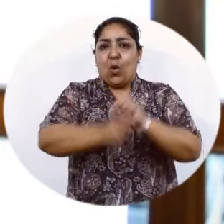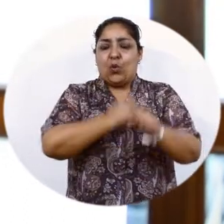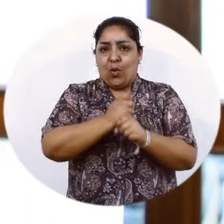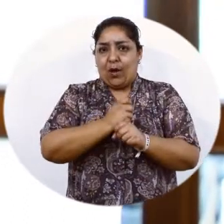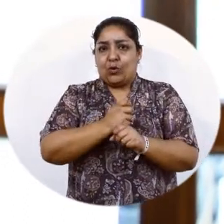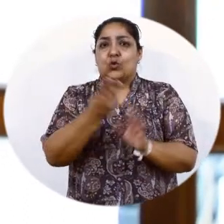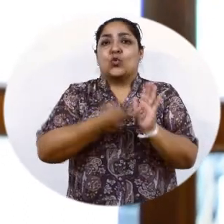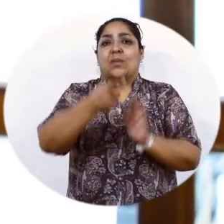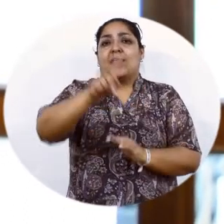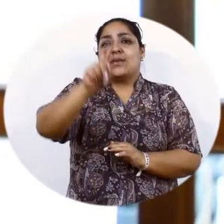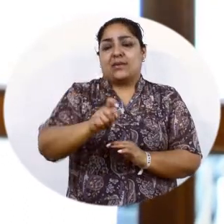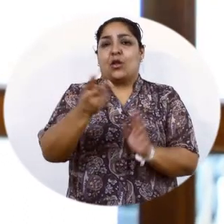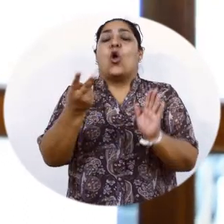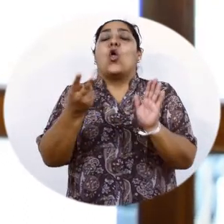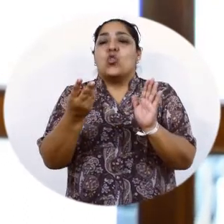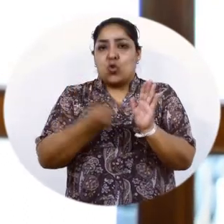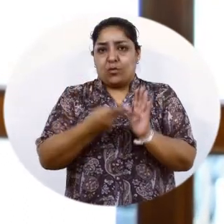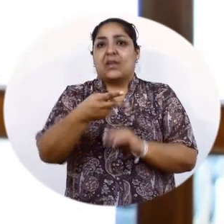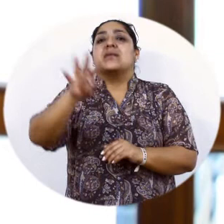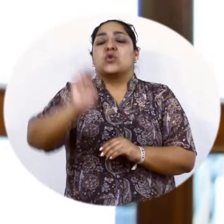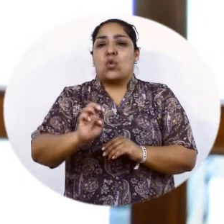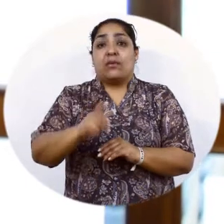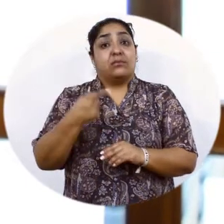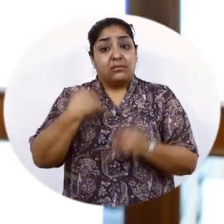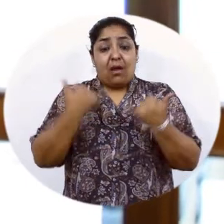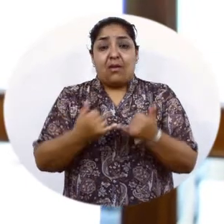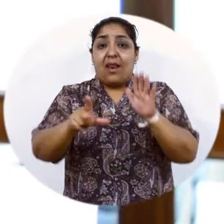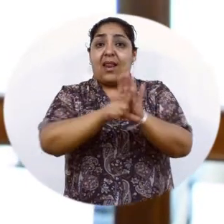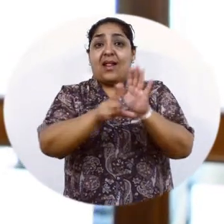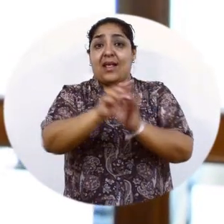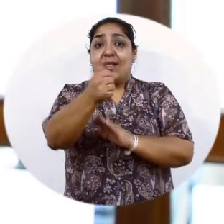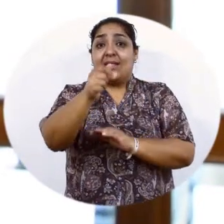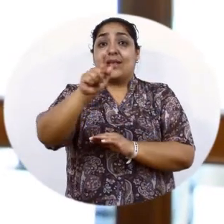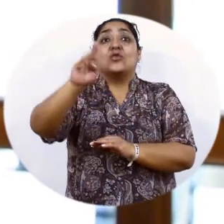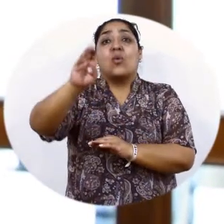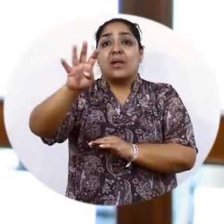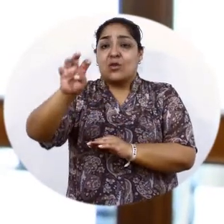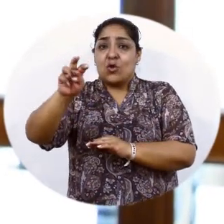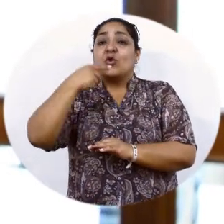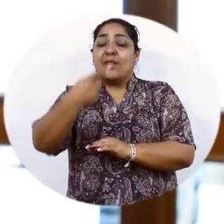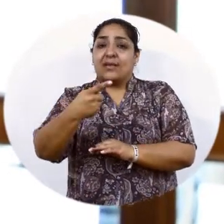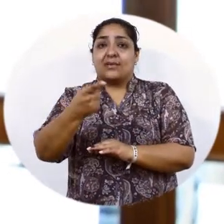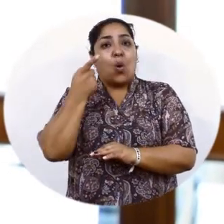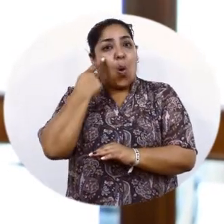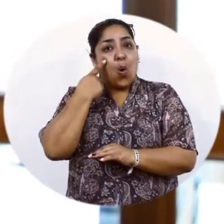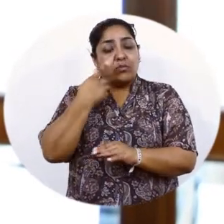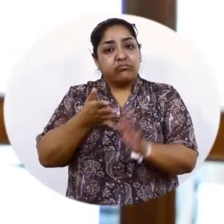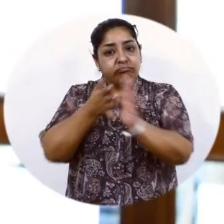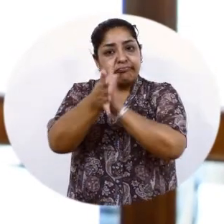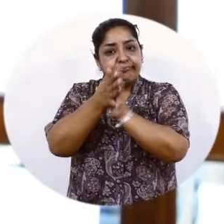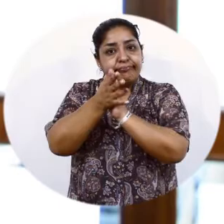de estos cuatro años 2016 2019 y hay una obligación específica que nos da la ley 1098 y que refiere precisamente